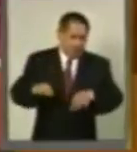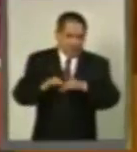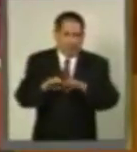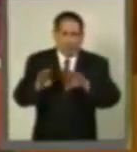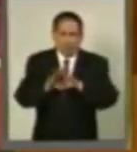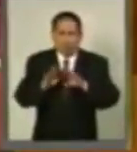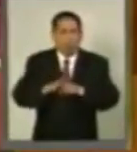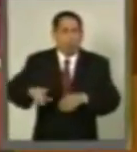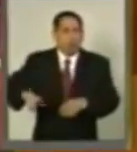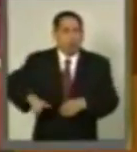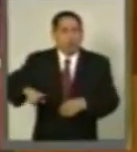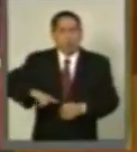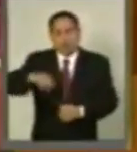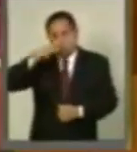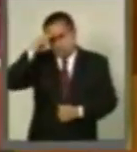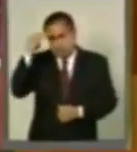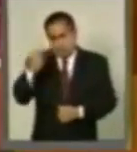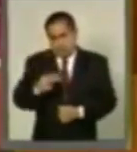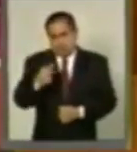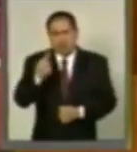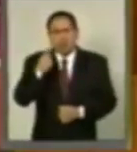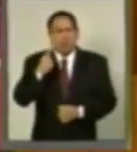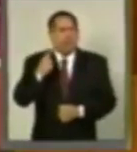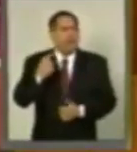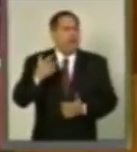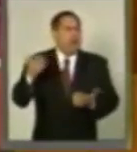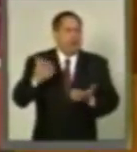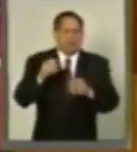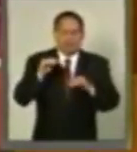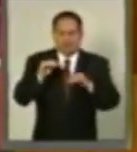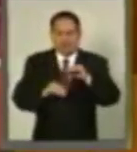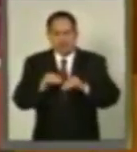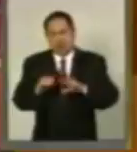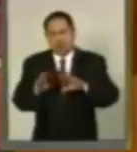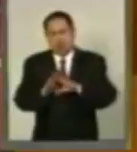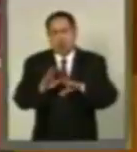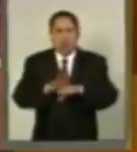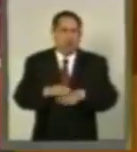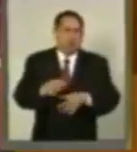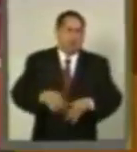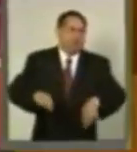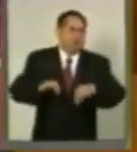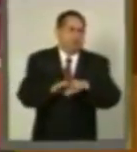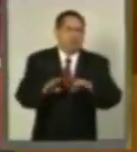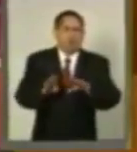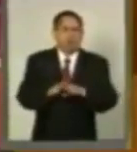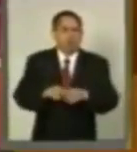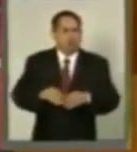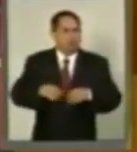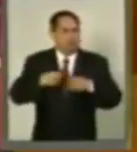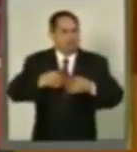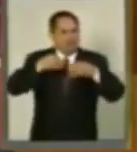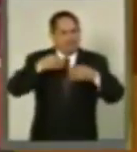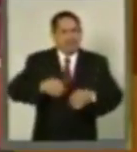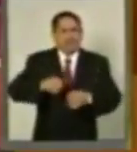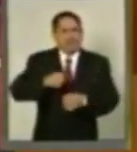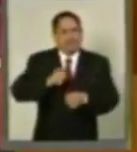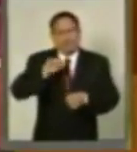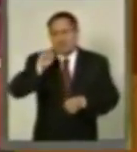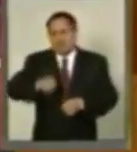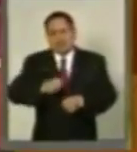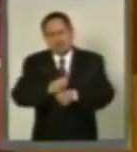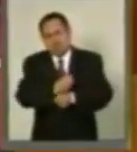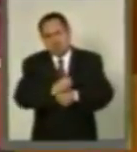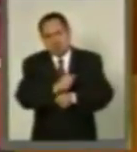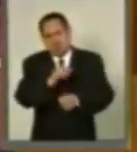del Estado mexicano para generar condiciones que garanticen una vida libre de violencia para